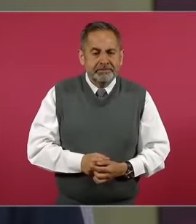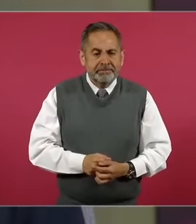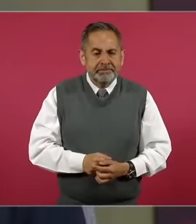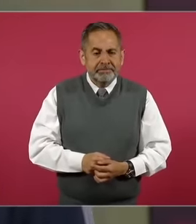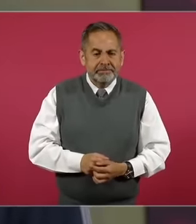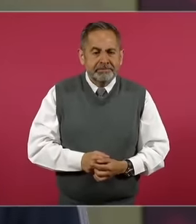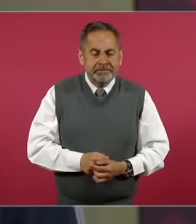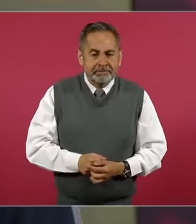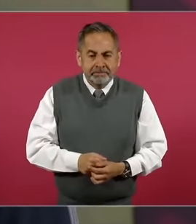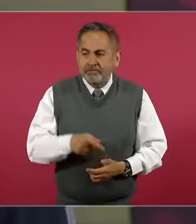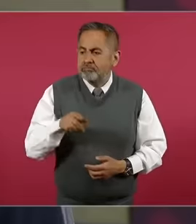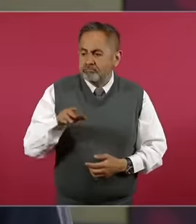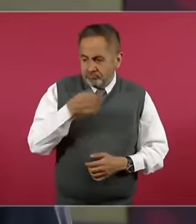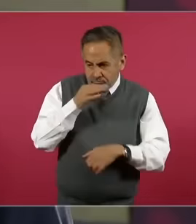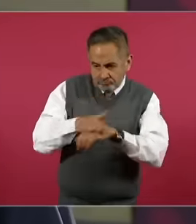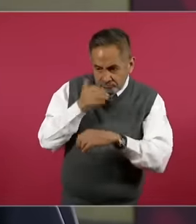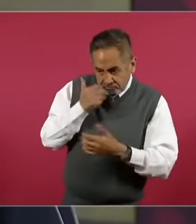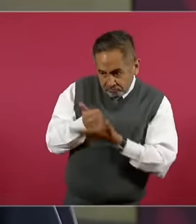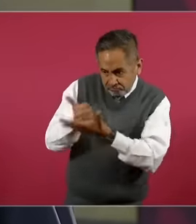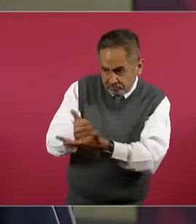el Medio Oriente